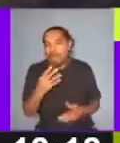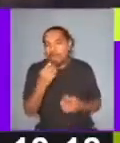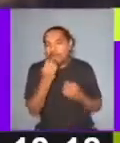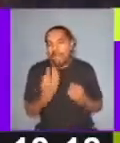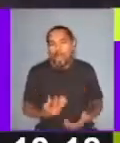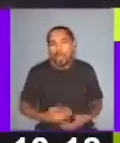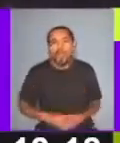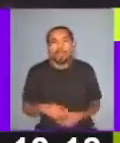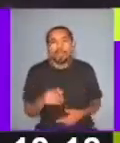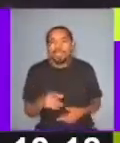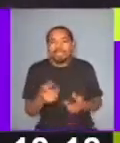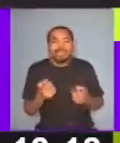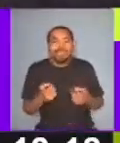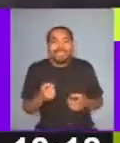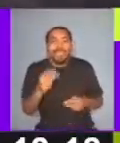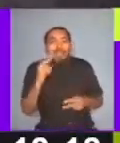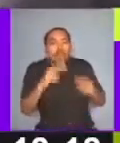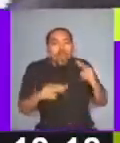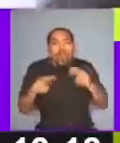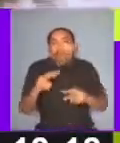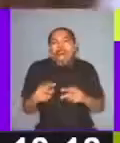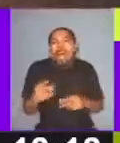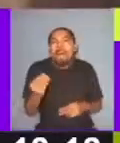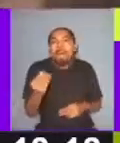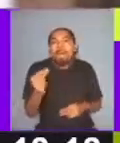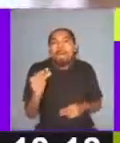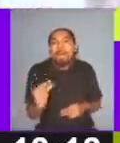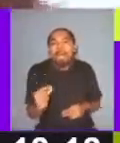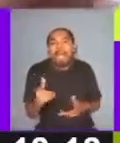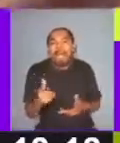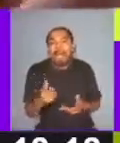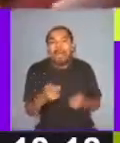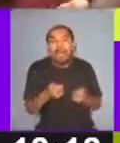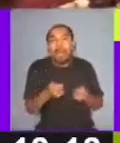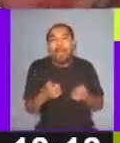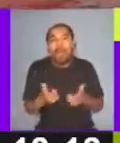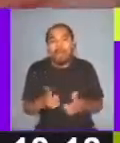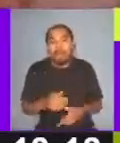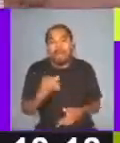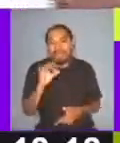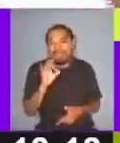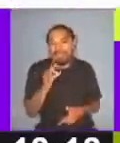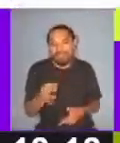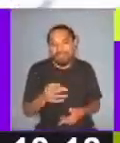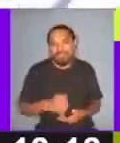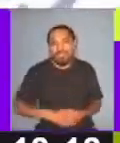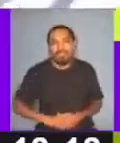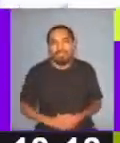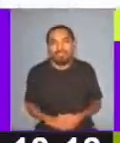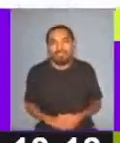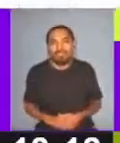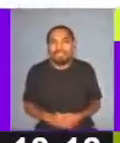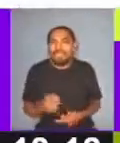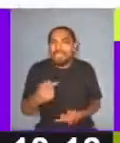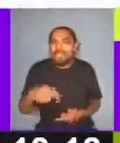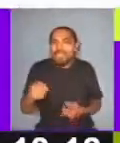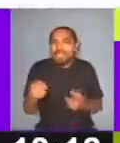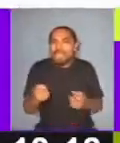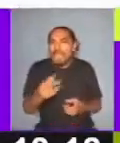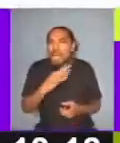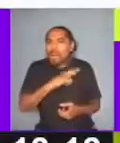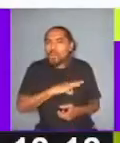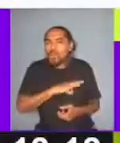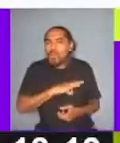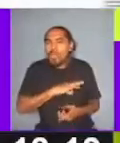económico y hay que que optar por por variedad si usted tiene que sacar dinero en cantidad con